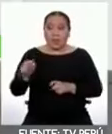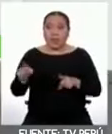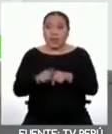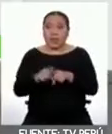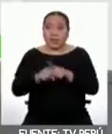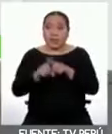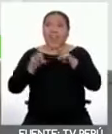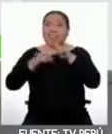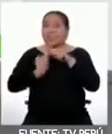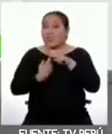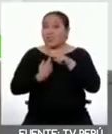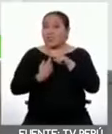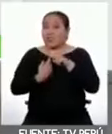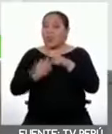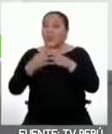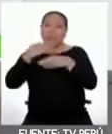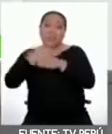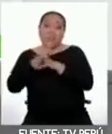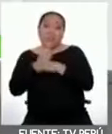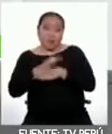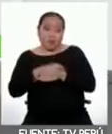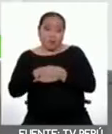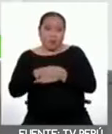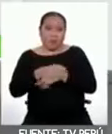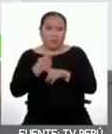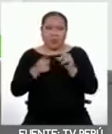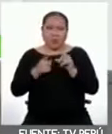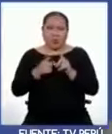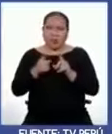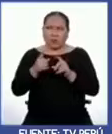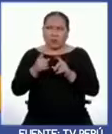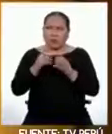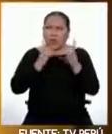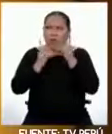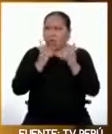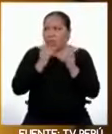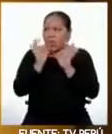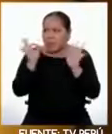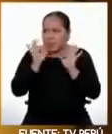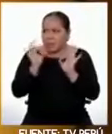el inicio de nuestra estructura. Pero aún no dicen nada, ¿verdad?